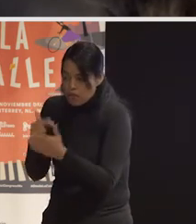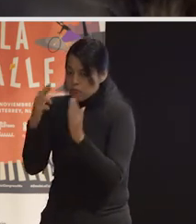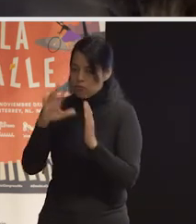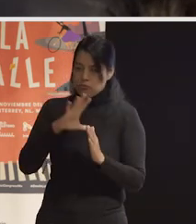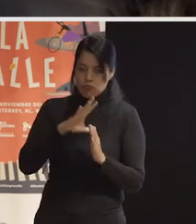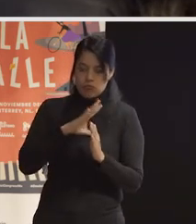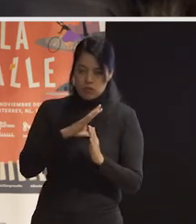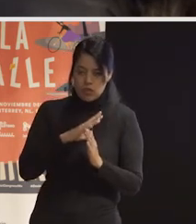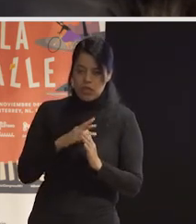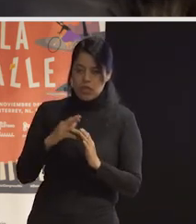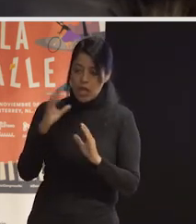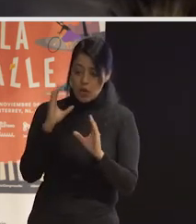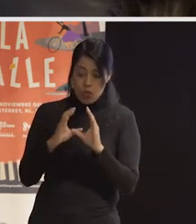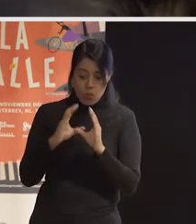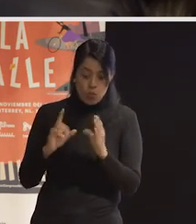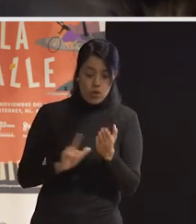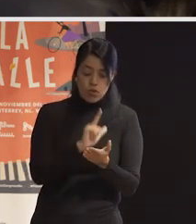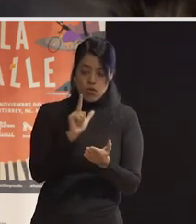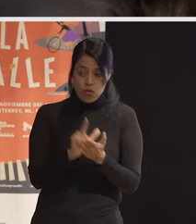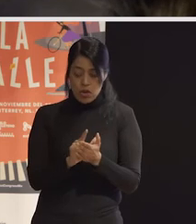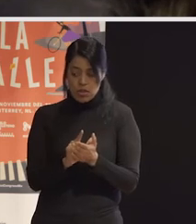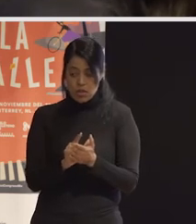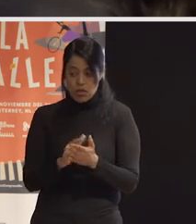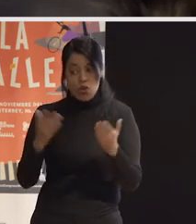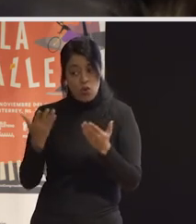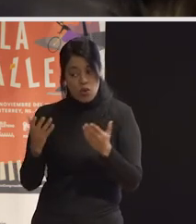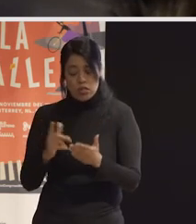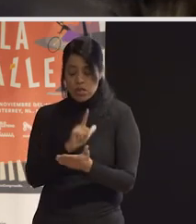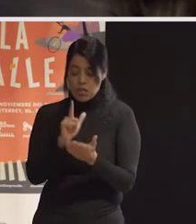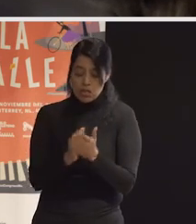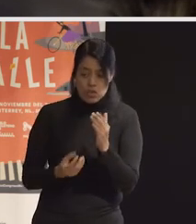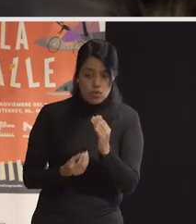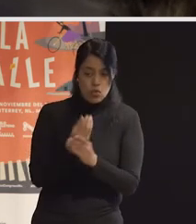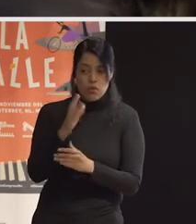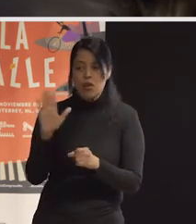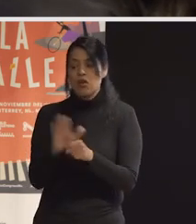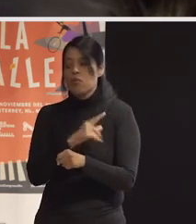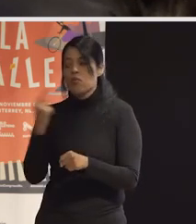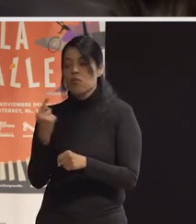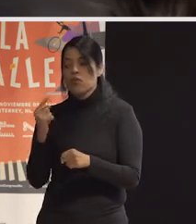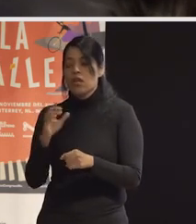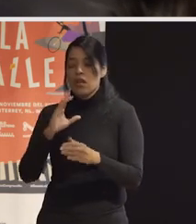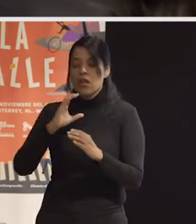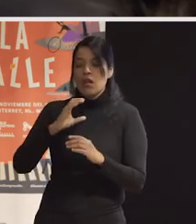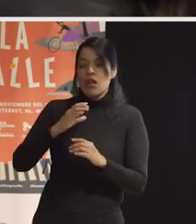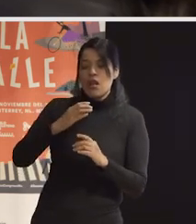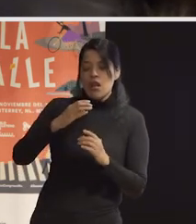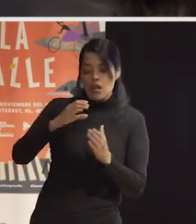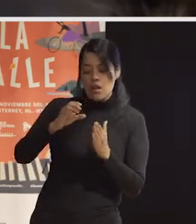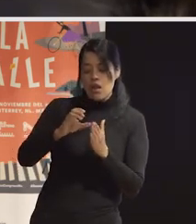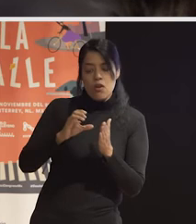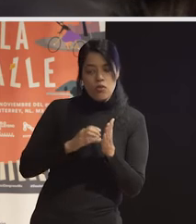el cumplir con las leyes o hacer leyes nuevas porque recordemos que la constitución no fue pensada para indígenas